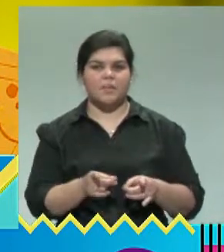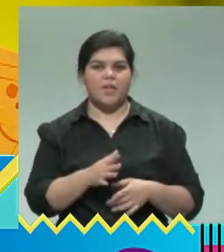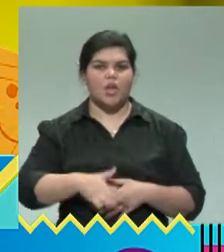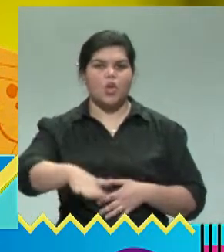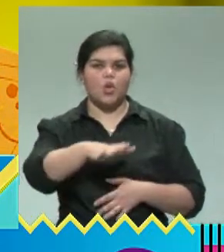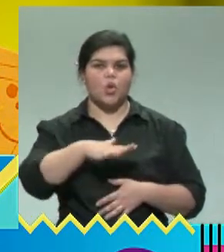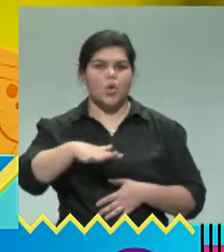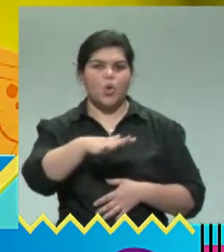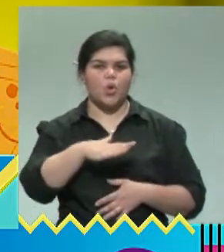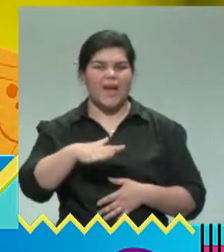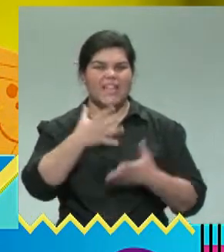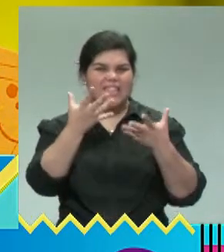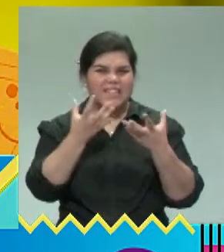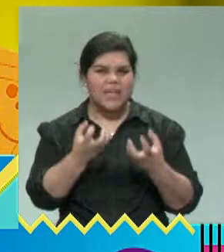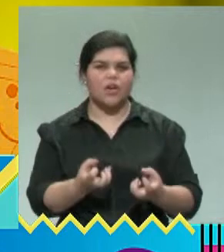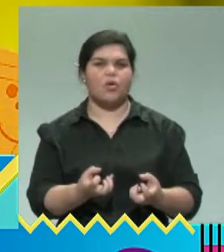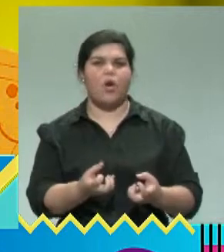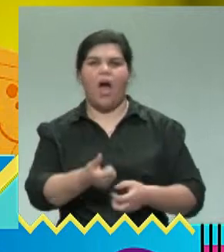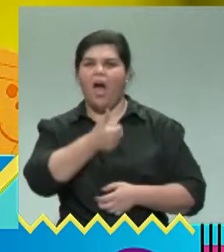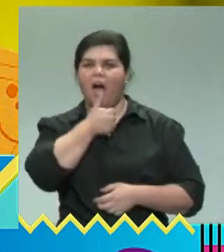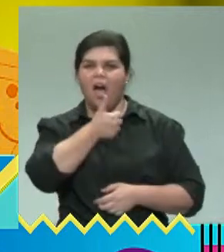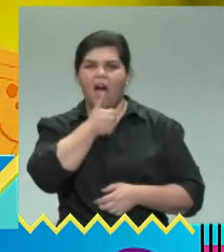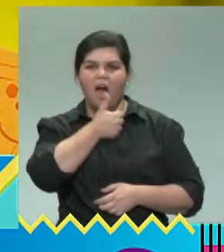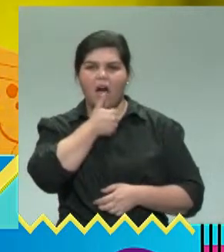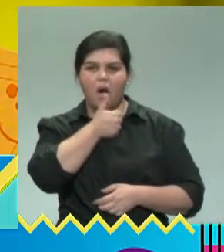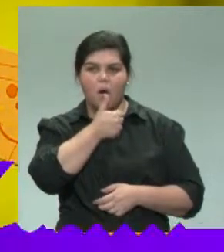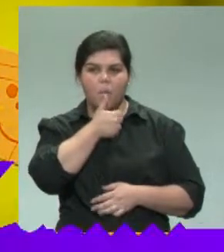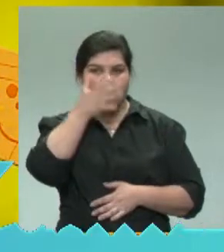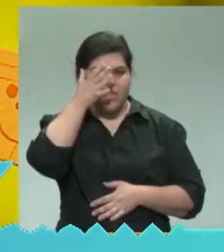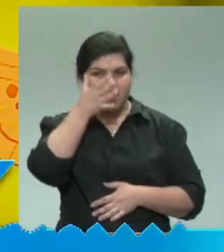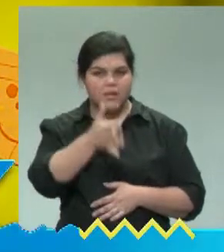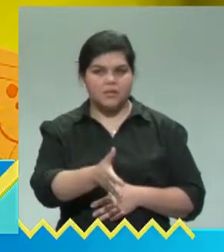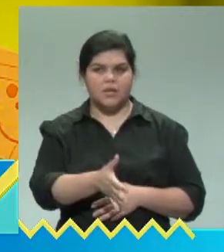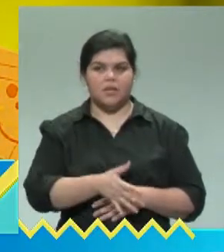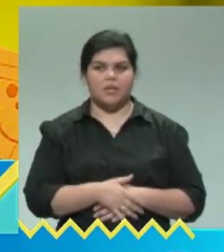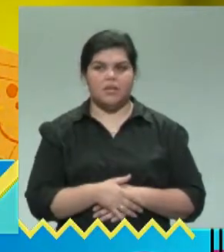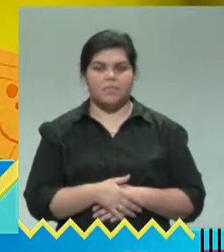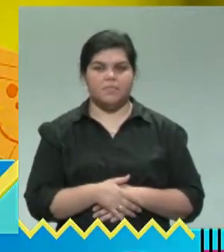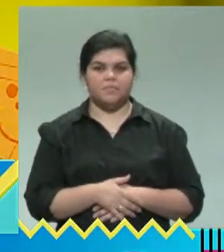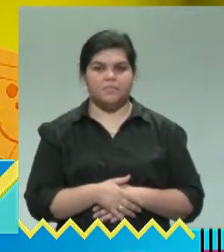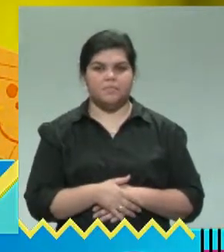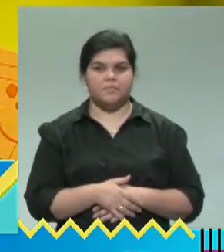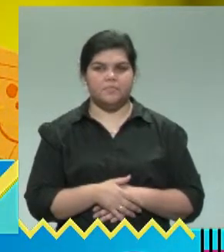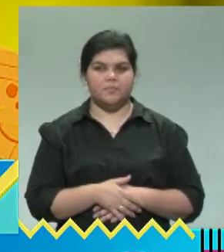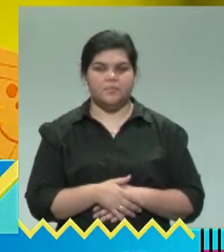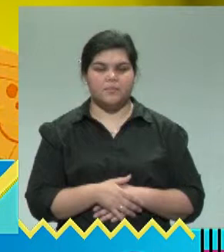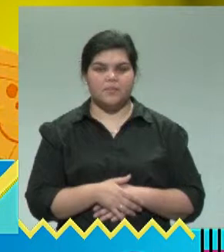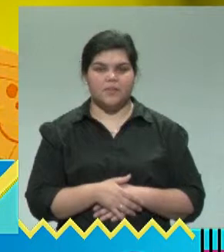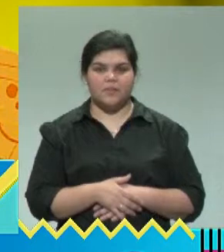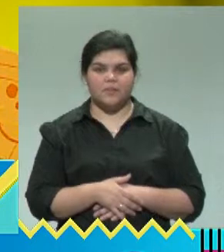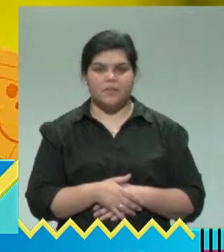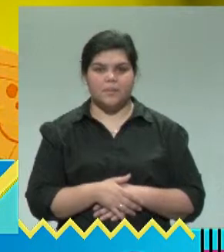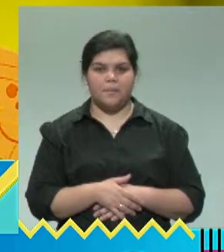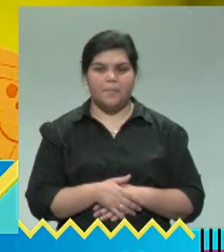Mendoza mucha agua. Un árbol adulto bien regado transpira 300 litros por día. todo eso va a vapor, y